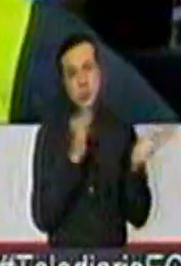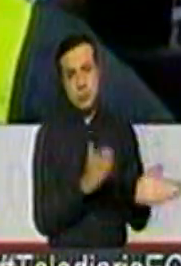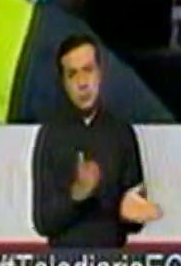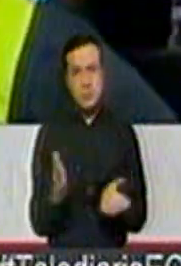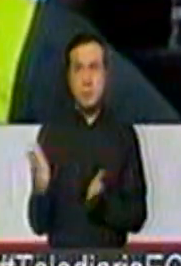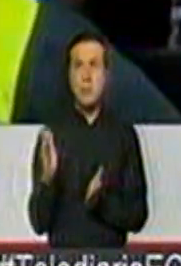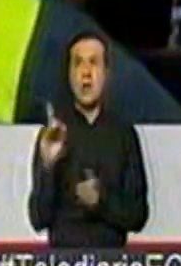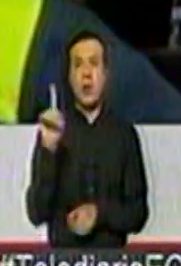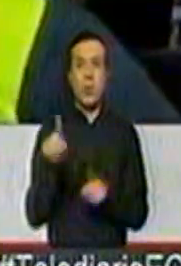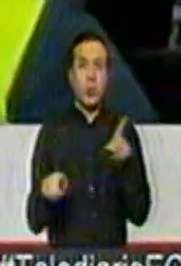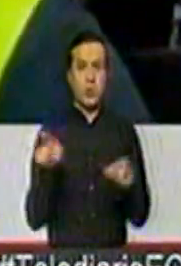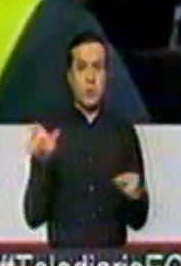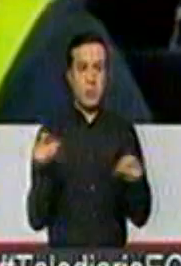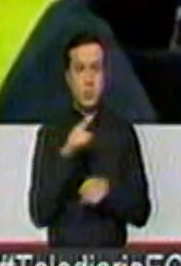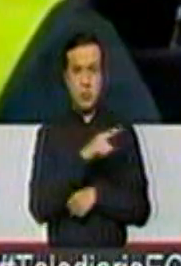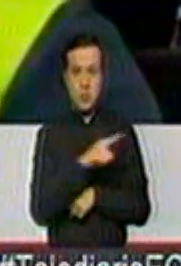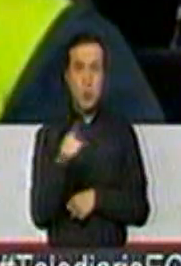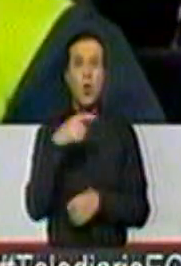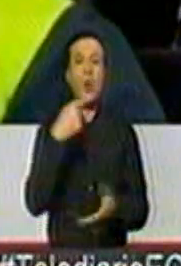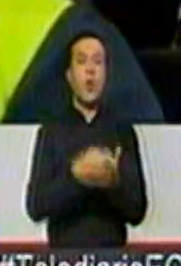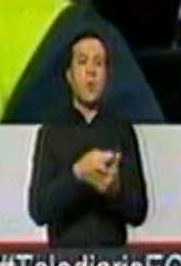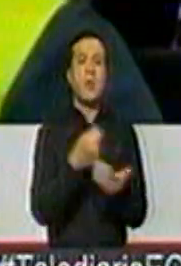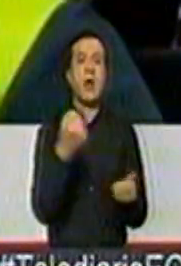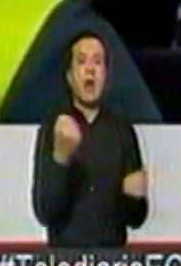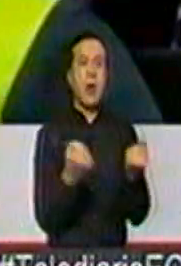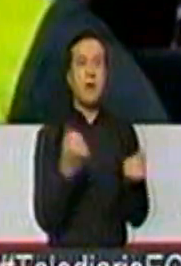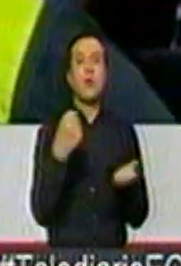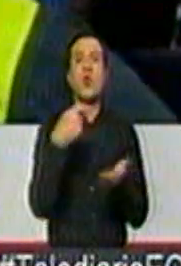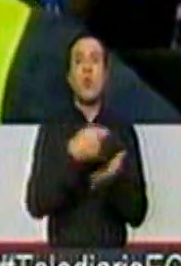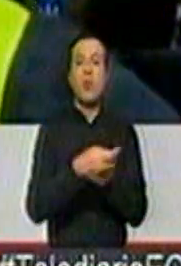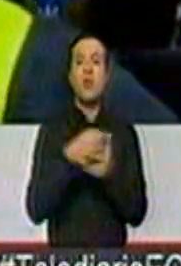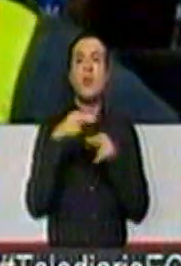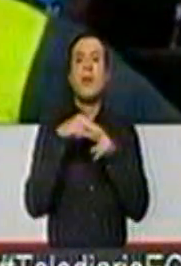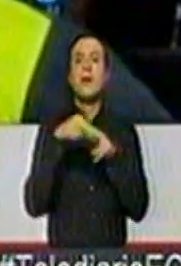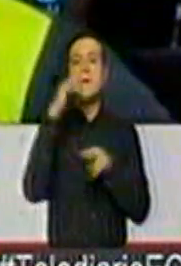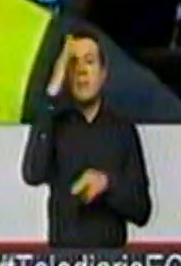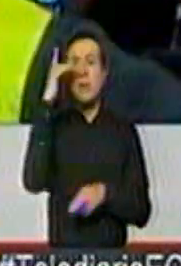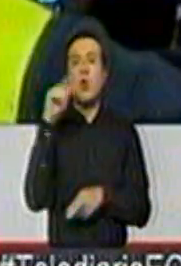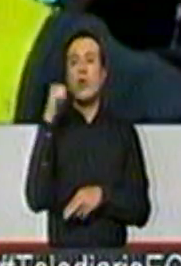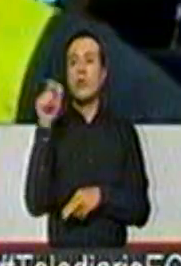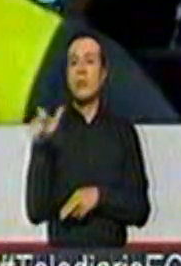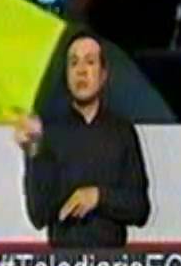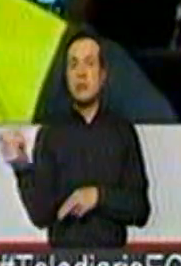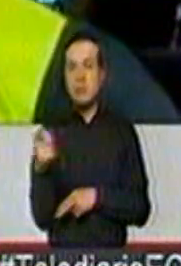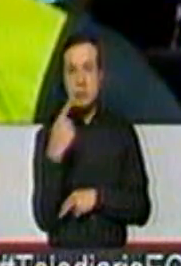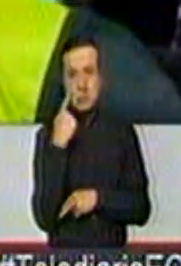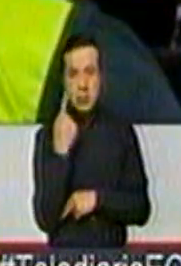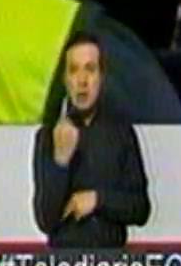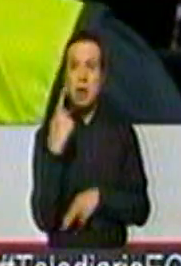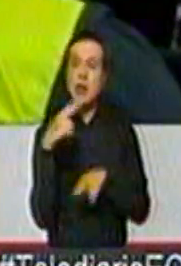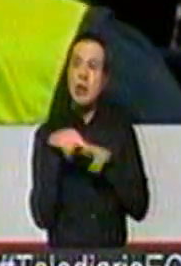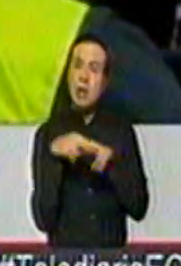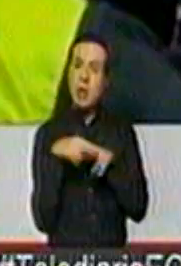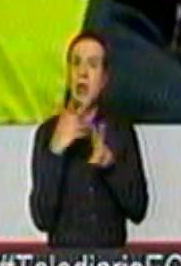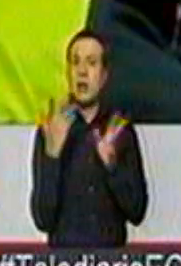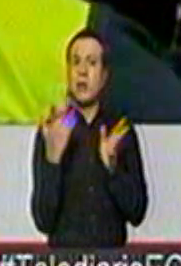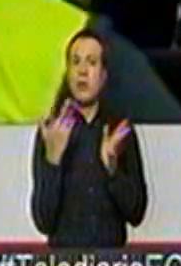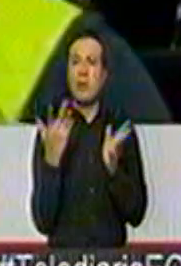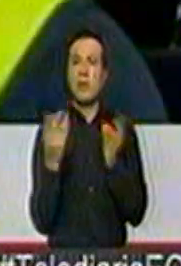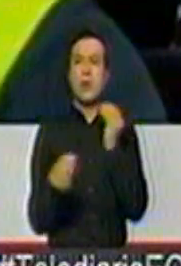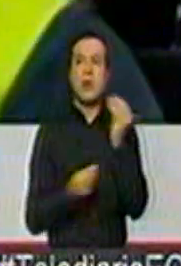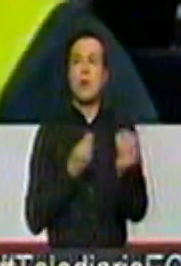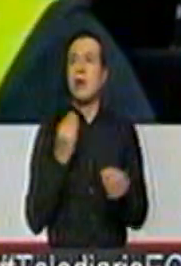X persona se compra un carro, un taxi amarillo y de pronto viene otra persona y por ahí alquila un carro, no hace el gasto,